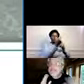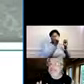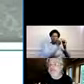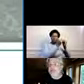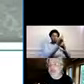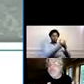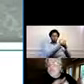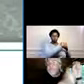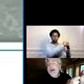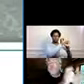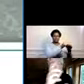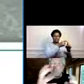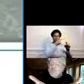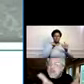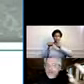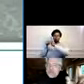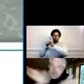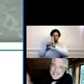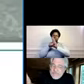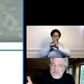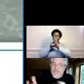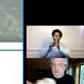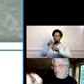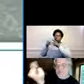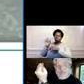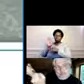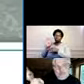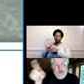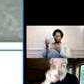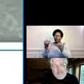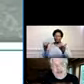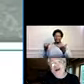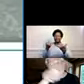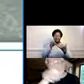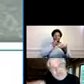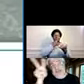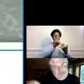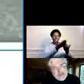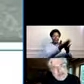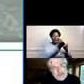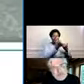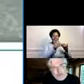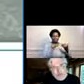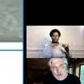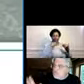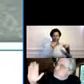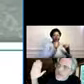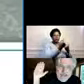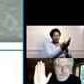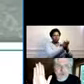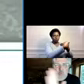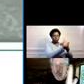Y no estoy criticando, no estoy criticando a nadie, pero cuando llega a conseguir esos trabajadores,